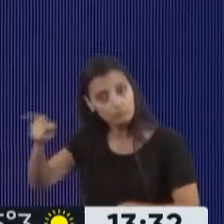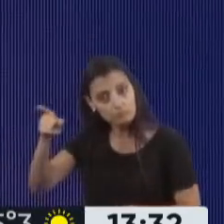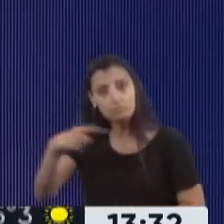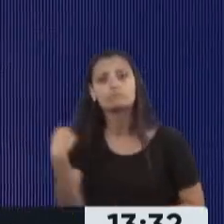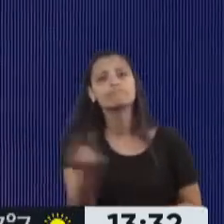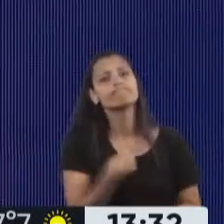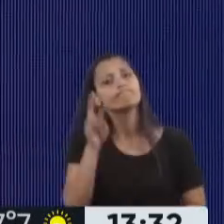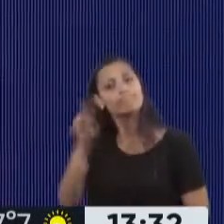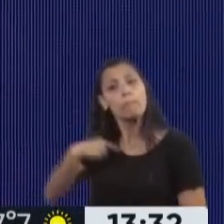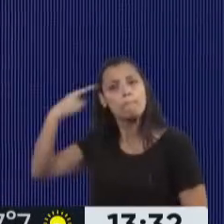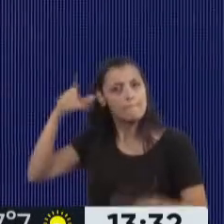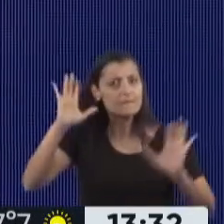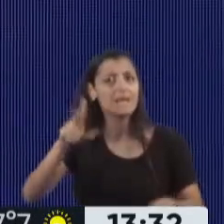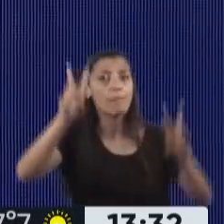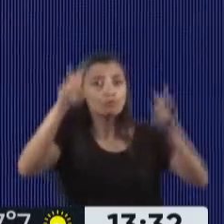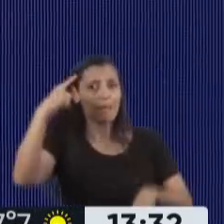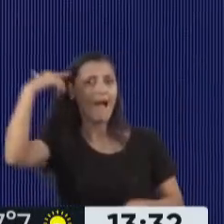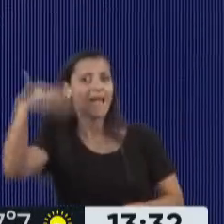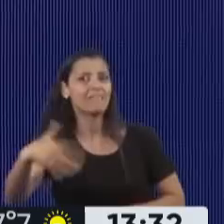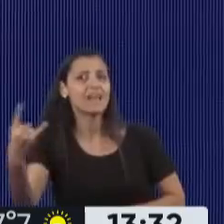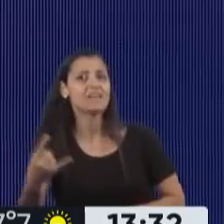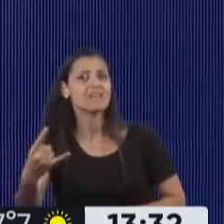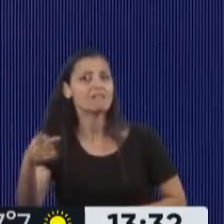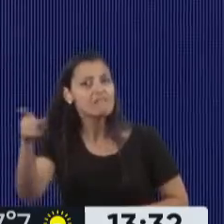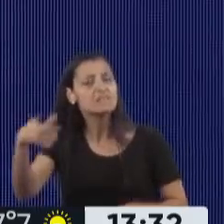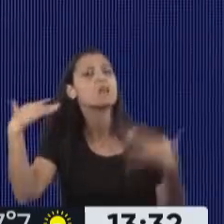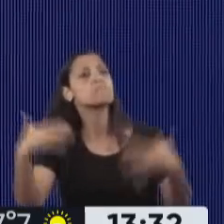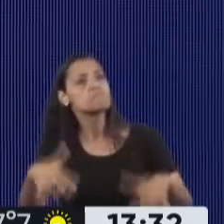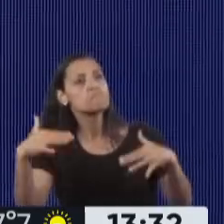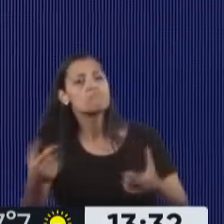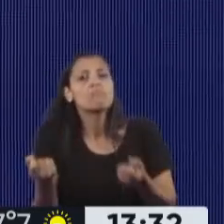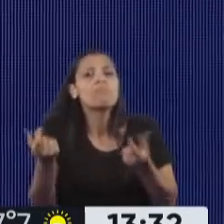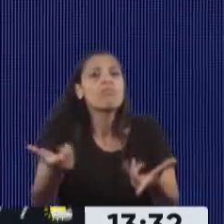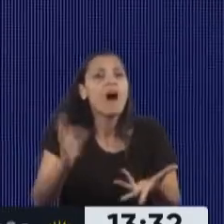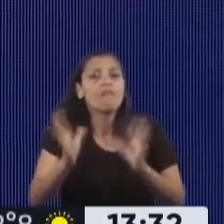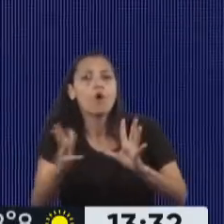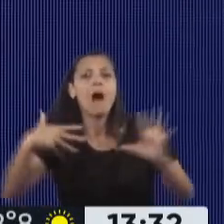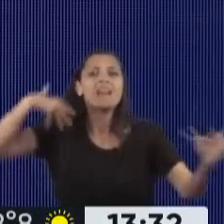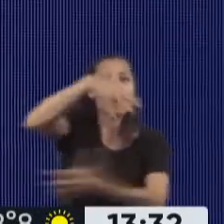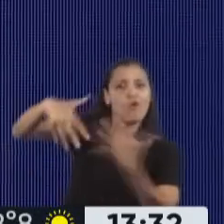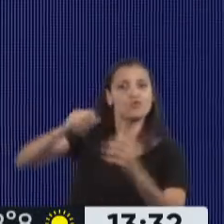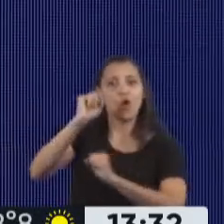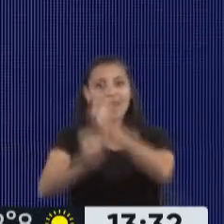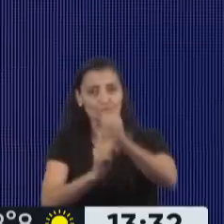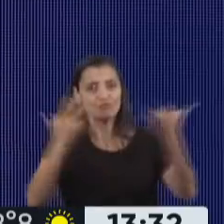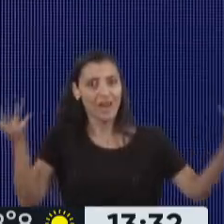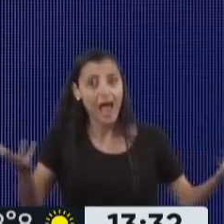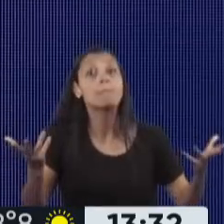Desde nuestro punto de vista, la inteligencia artificial es como una suerte de revolución industrial, pero